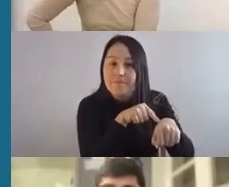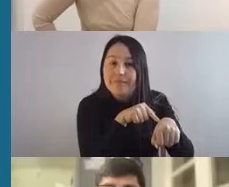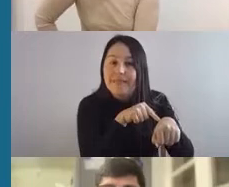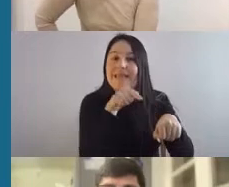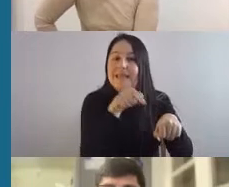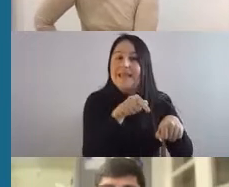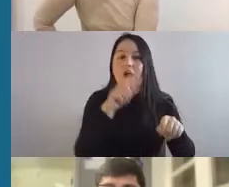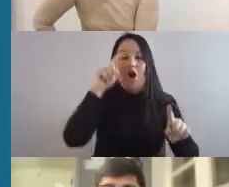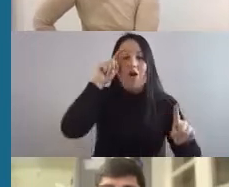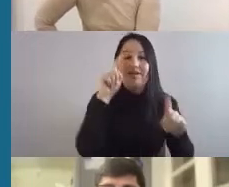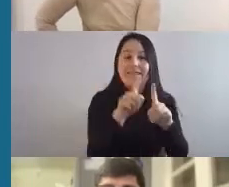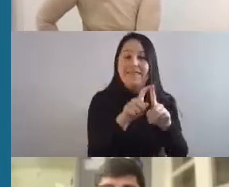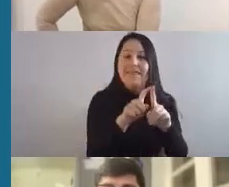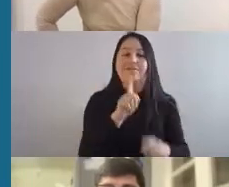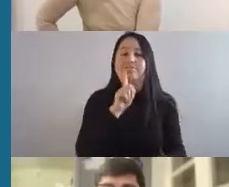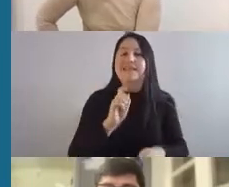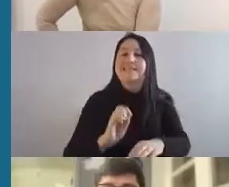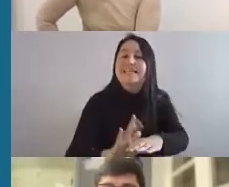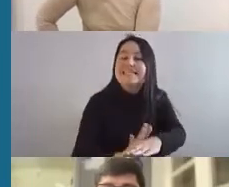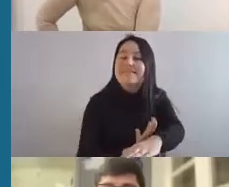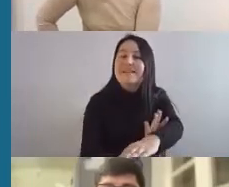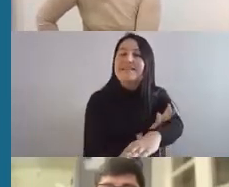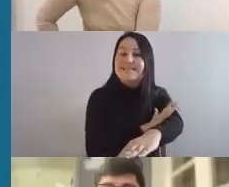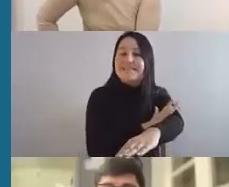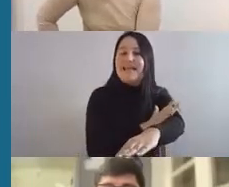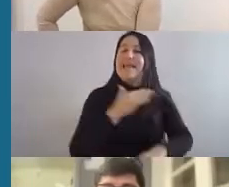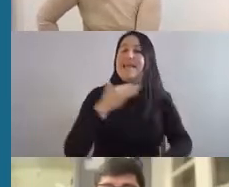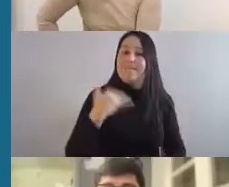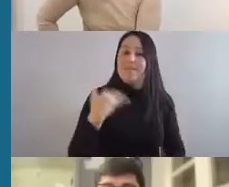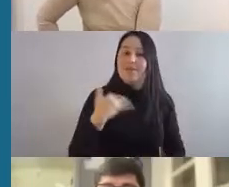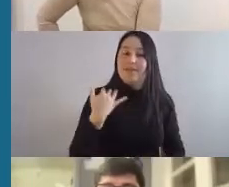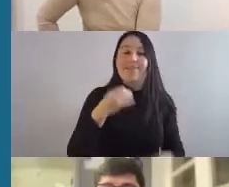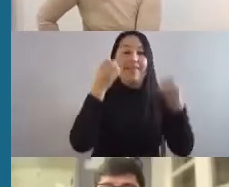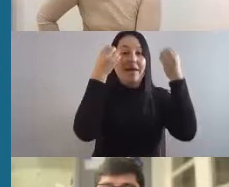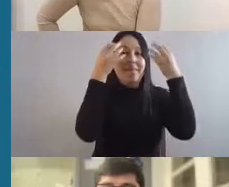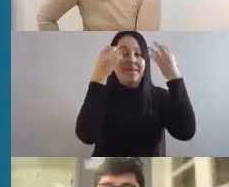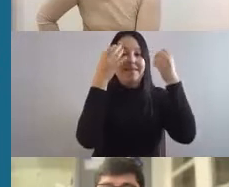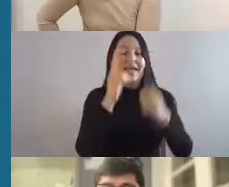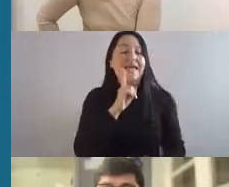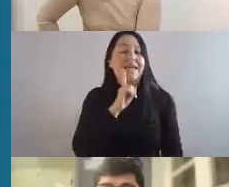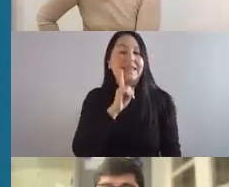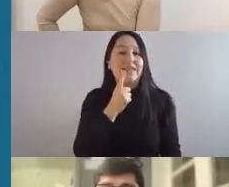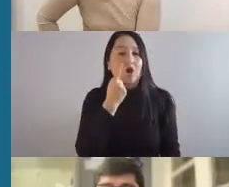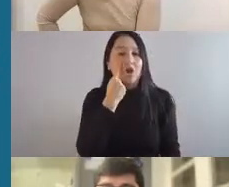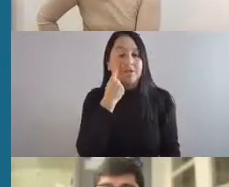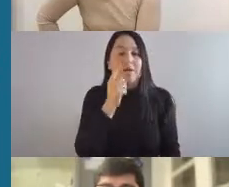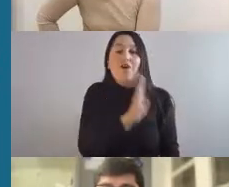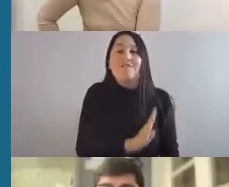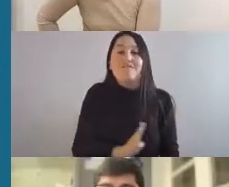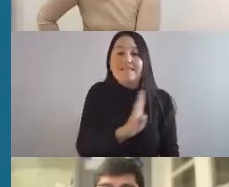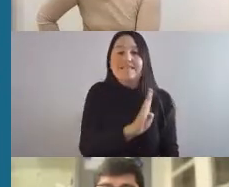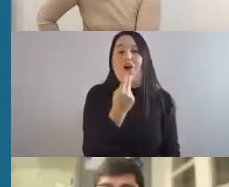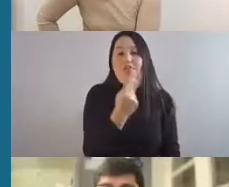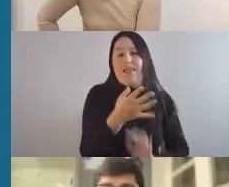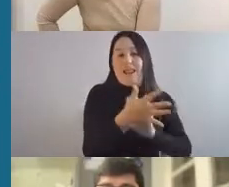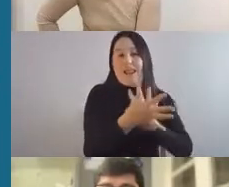parte, sensibilizar respecto a la necesidad e importancia de aprender y tener conocimientos básicos de la lengua de señas chilena, conocer,